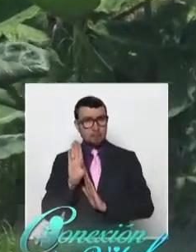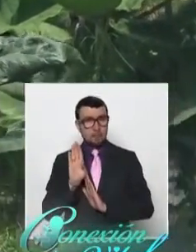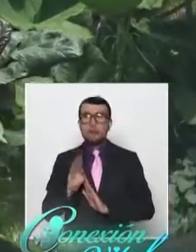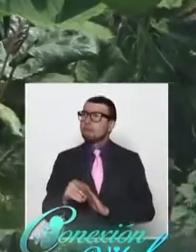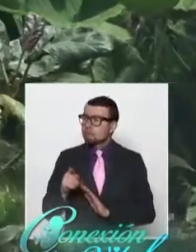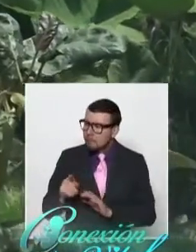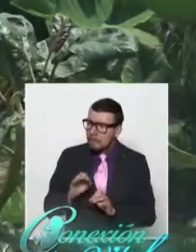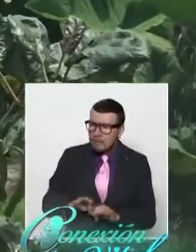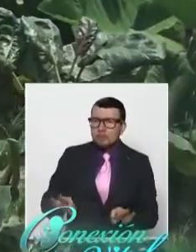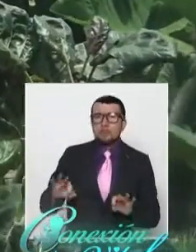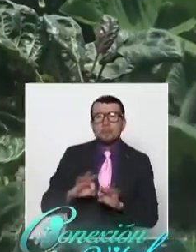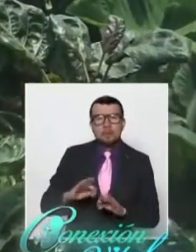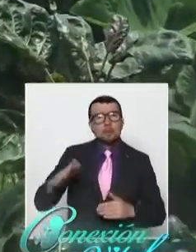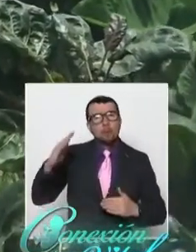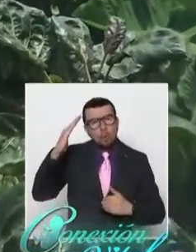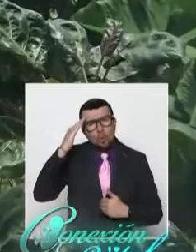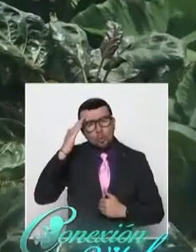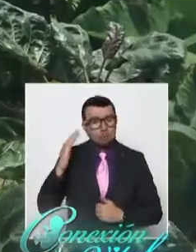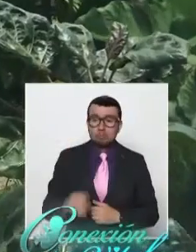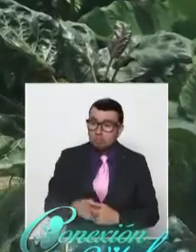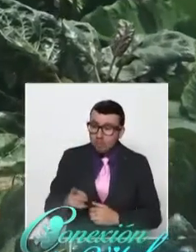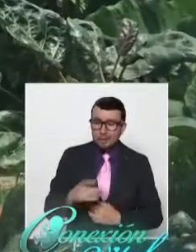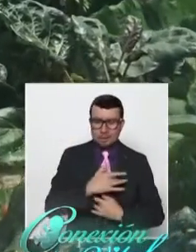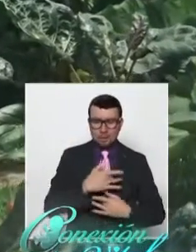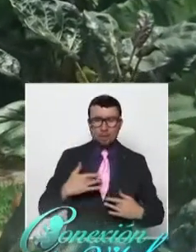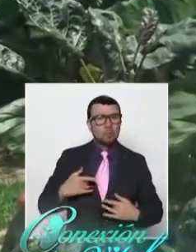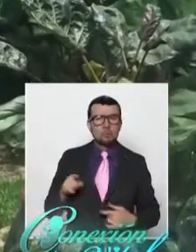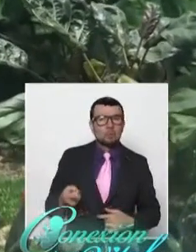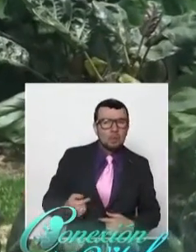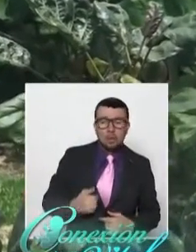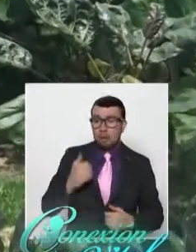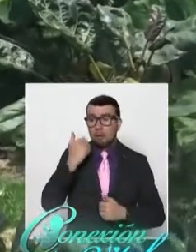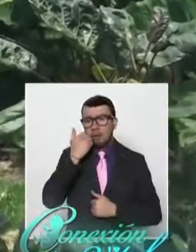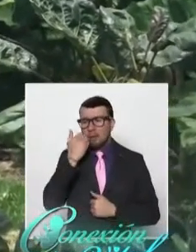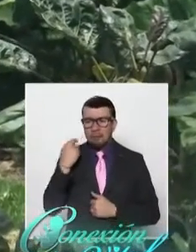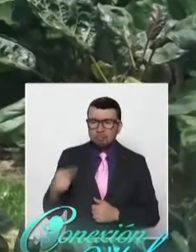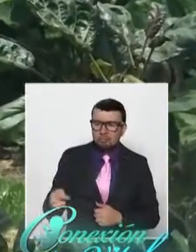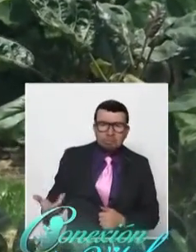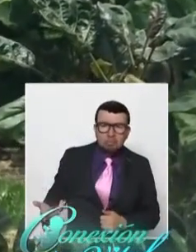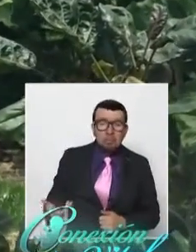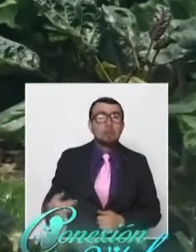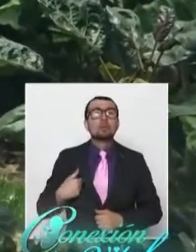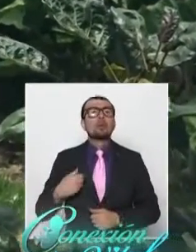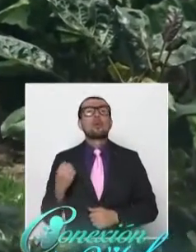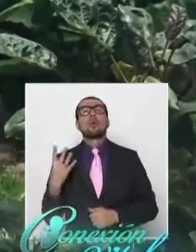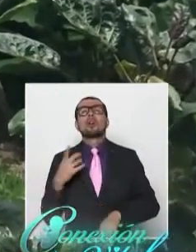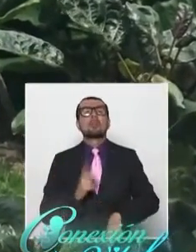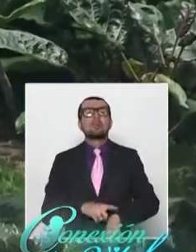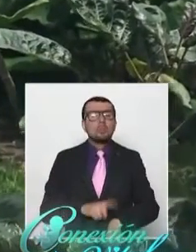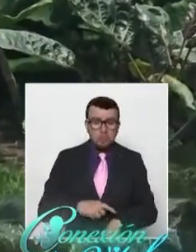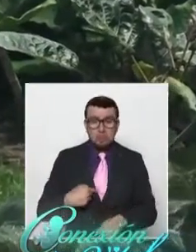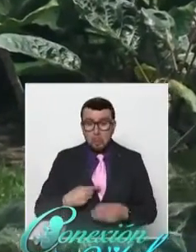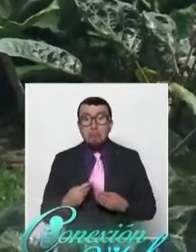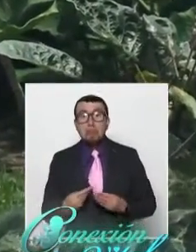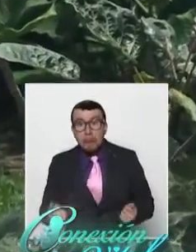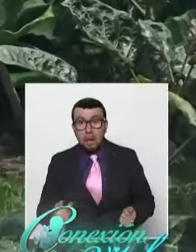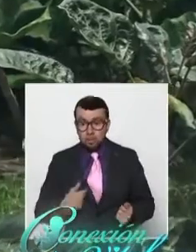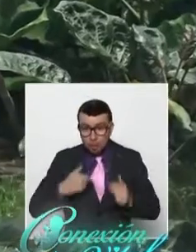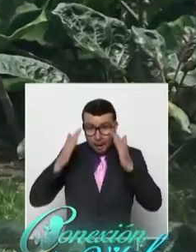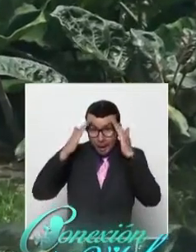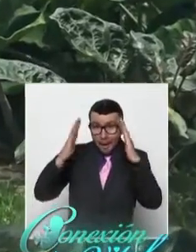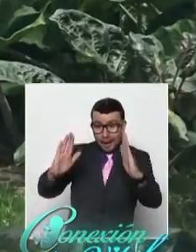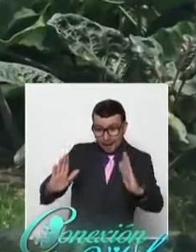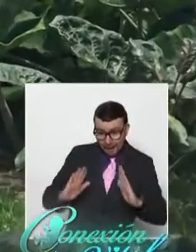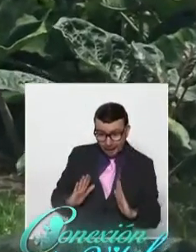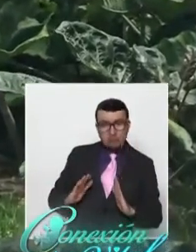tomemos la conciencia de qué es la salud, de qué es la enfermedad, cuánto tiempo nos gastamos a nosotros y ese tiempo tan valioso,